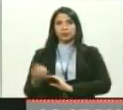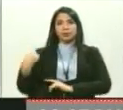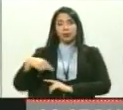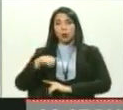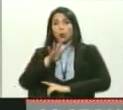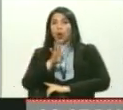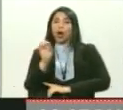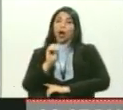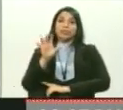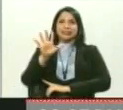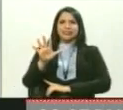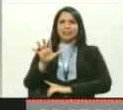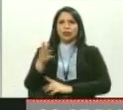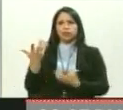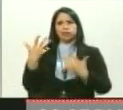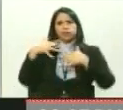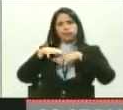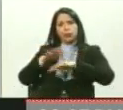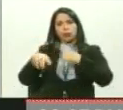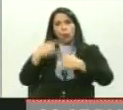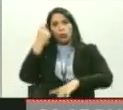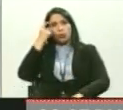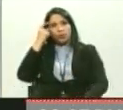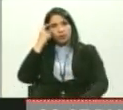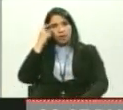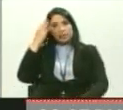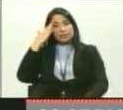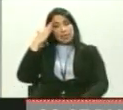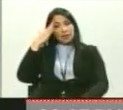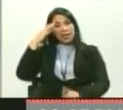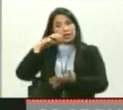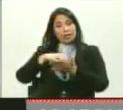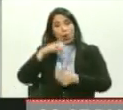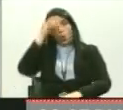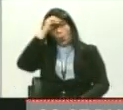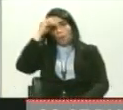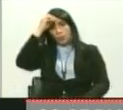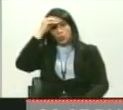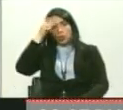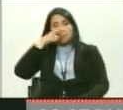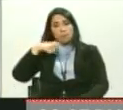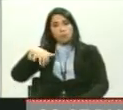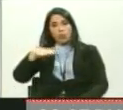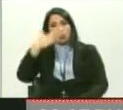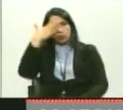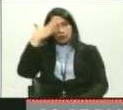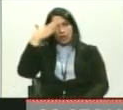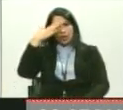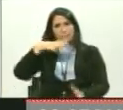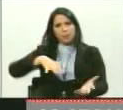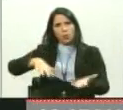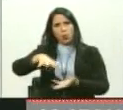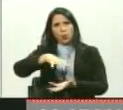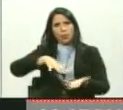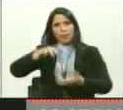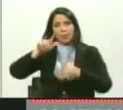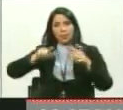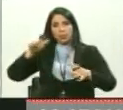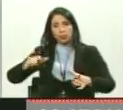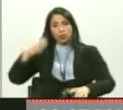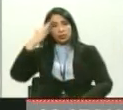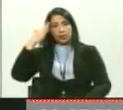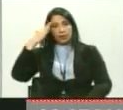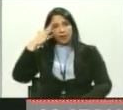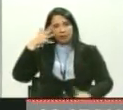4 o 5 fuentes que las cruzamos todos los días para saber el estado de opinión de la población, para saber los problemas de la gente, para saber